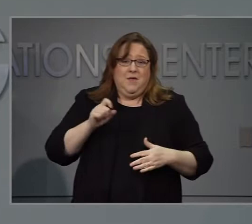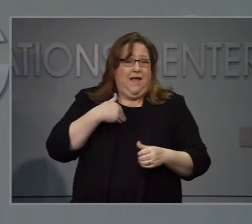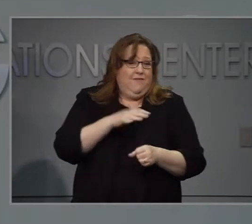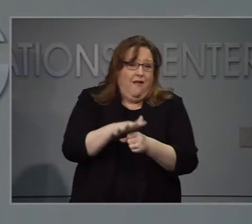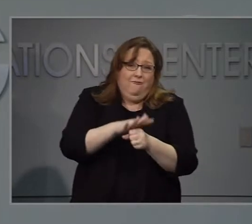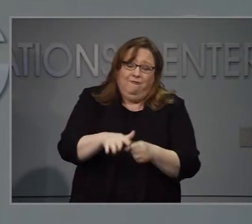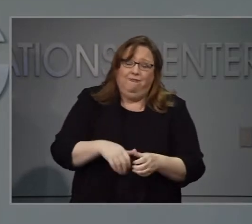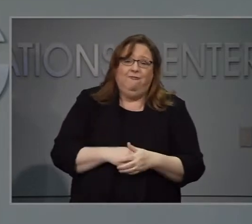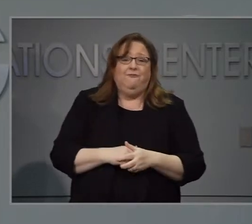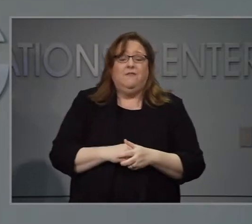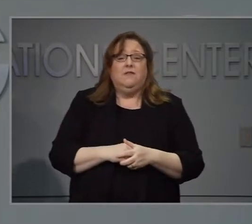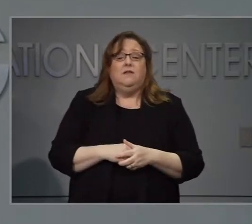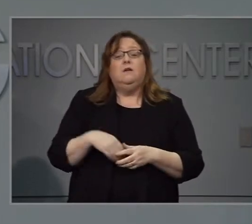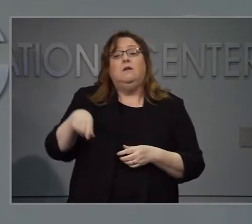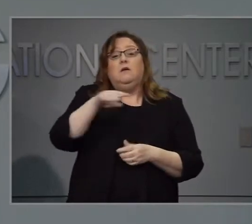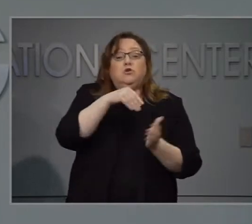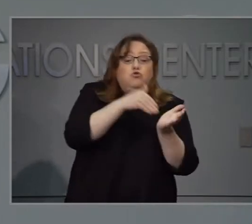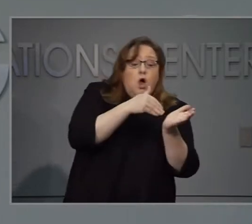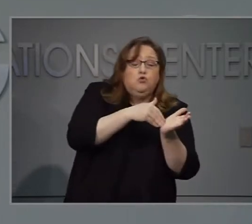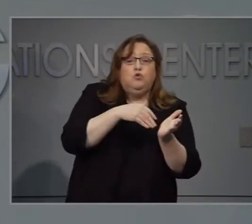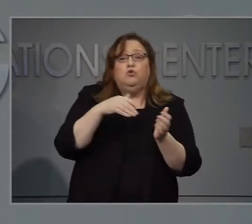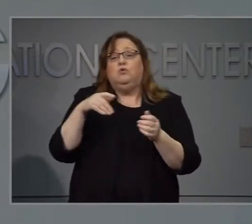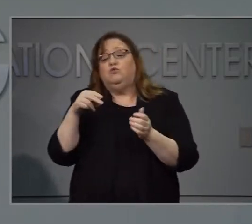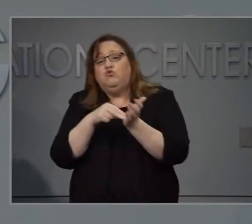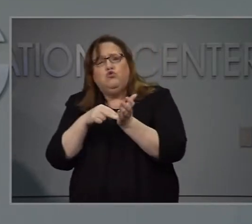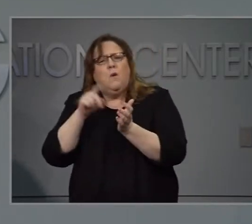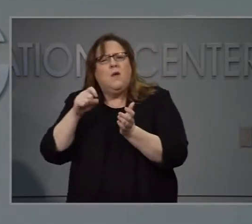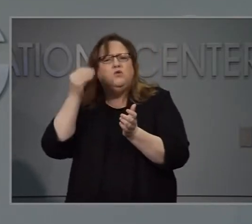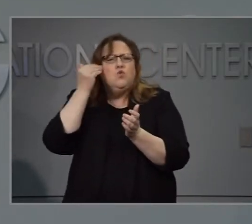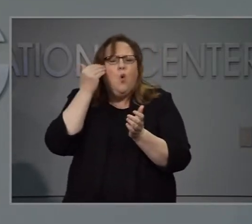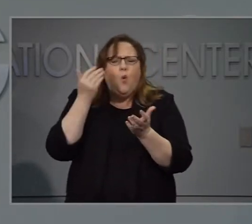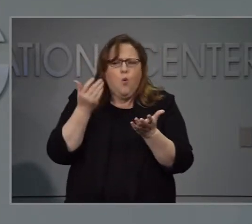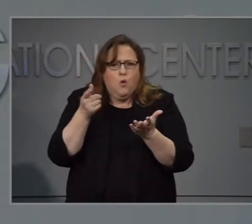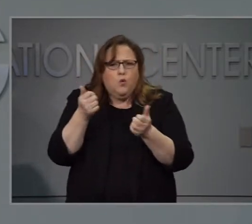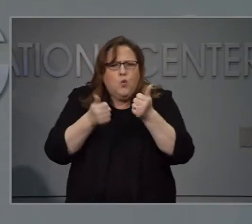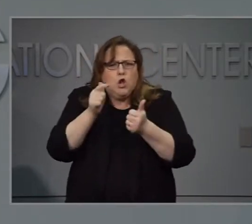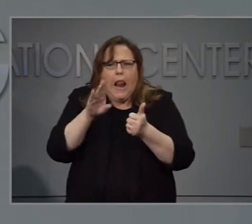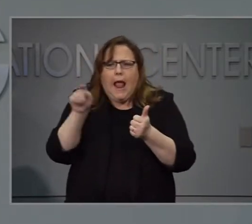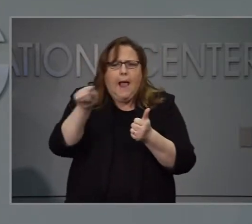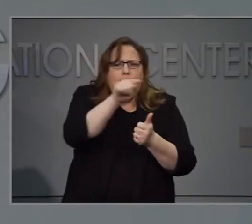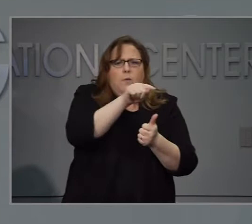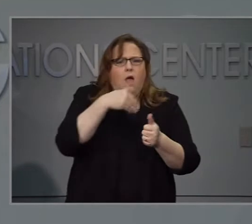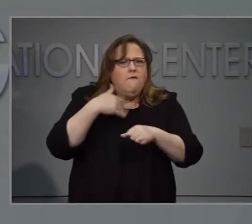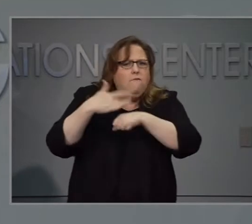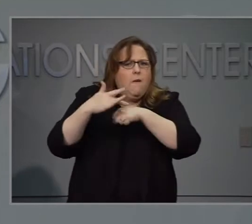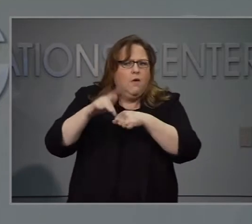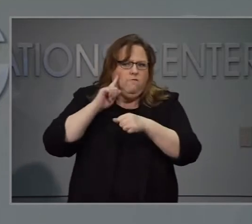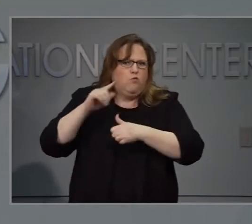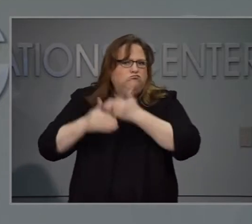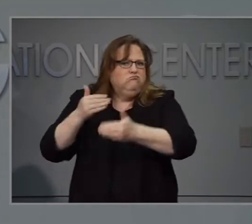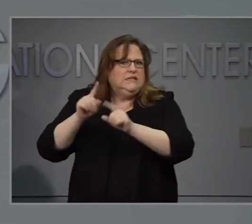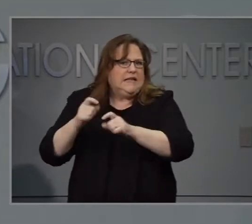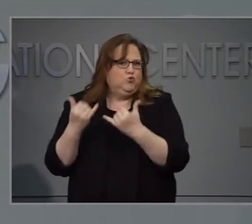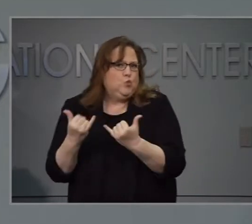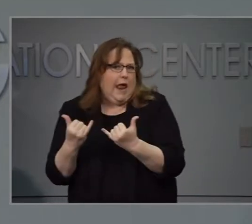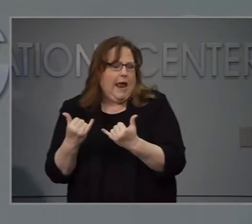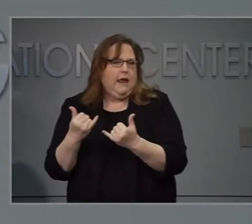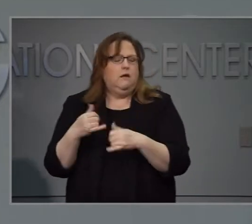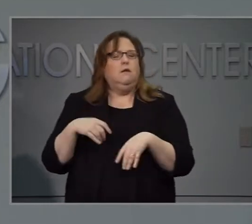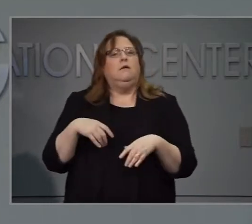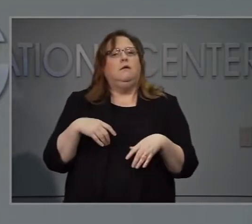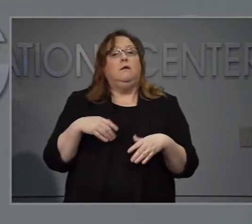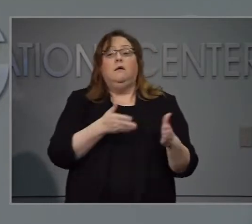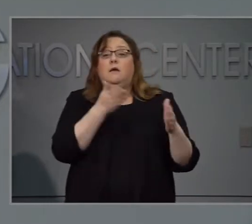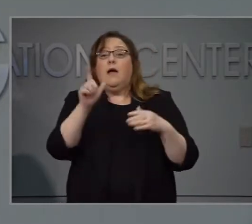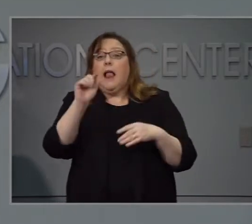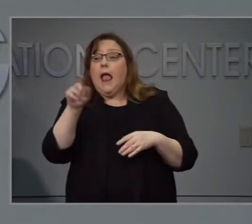doctores y los clínicos necesitarán saber qué laboratorios tienen la capacidad en dado día para poder procesar las pruebas rápidamente